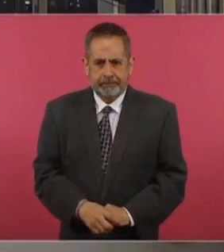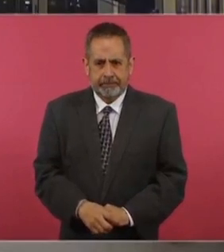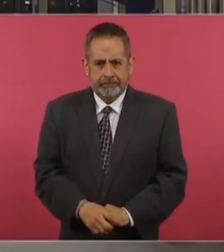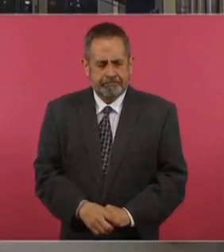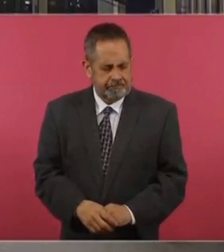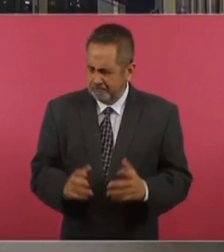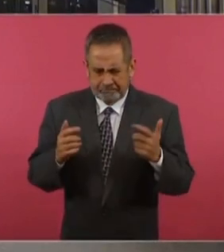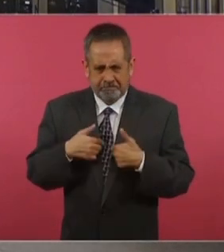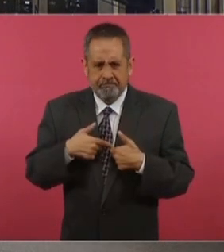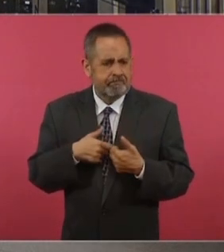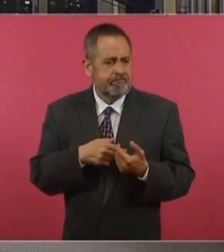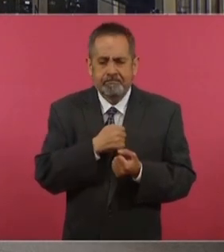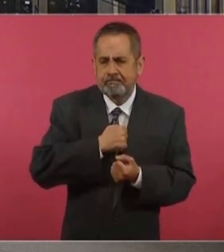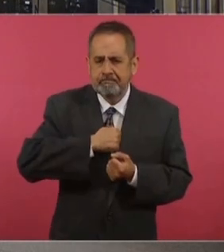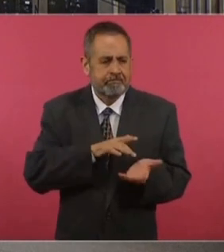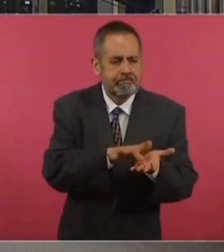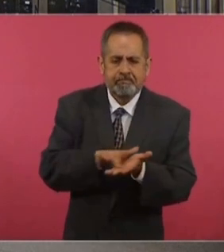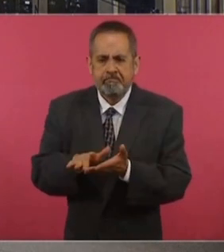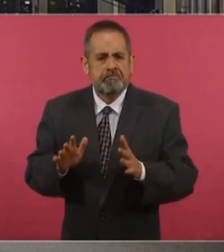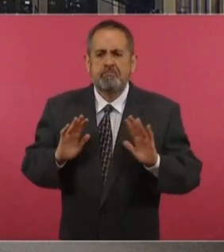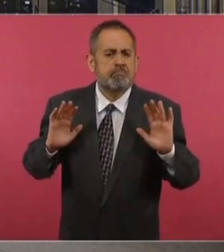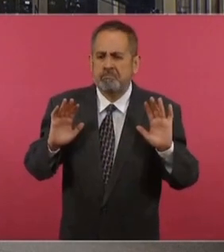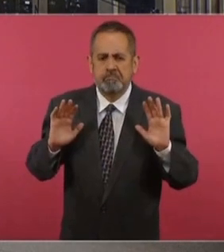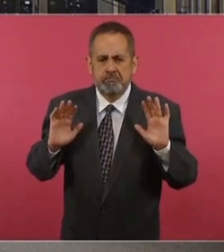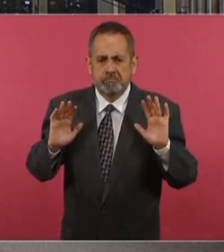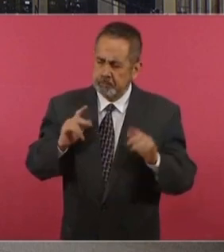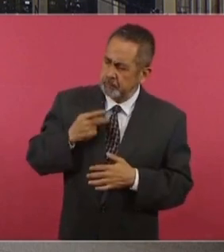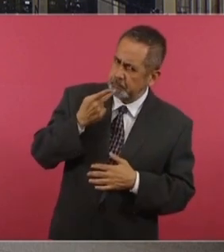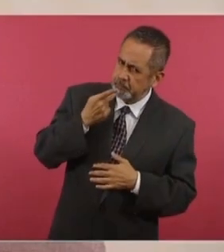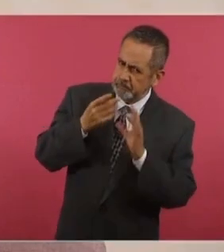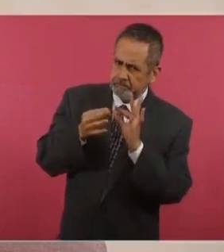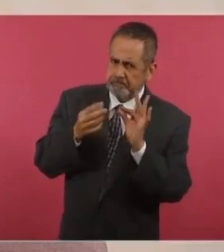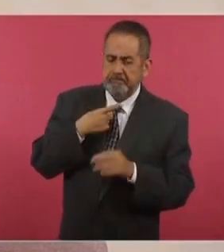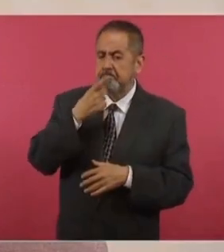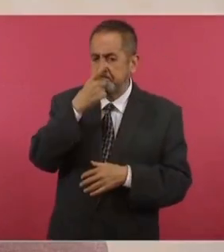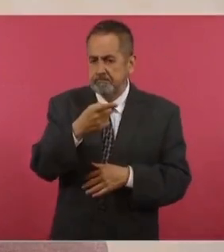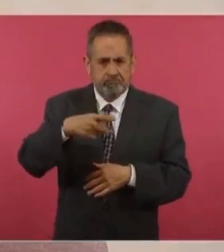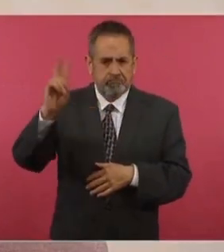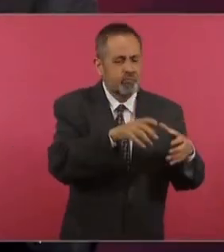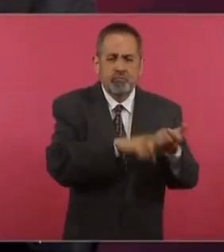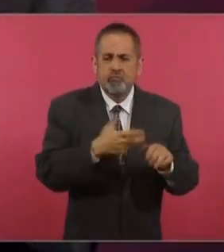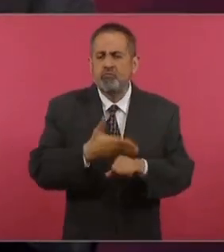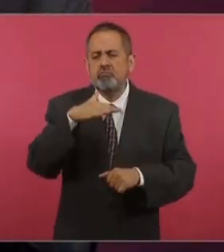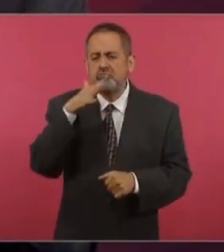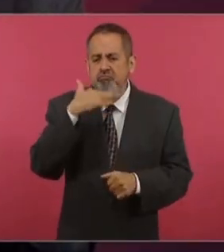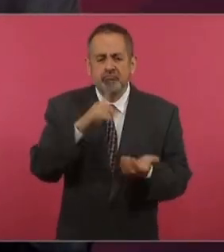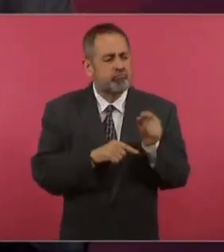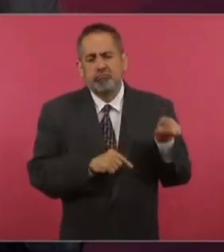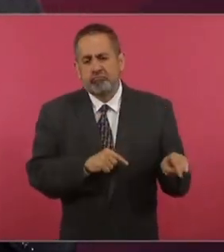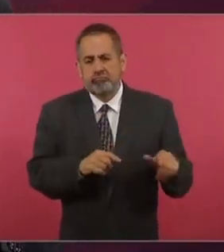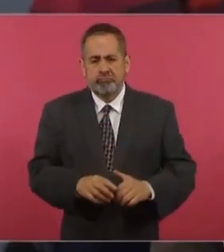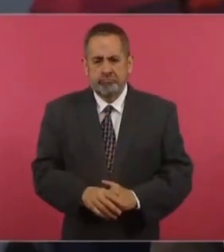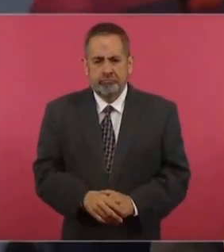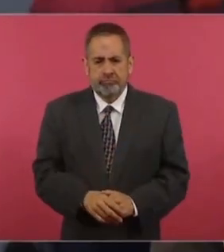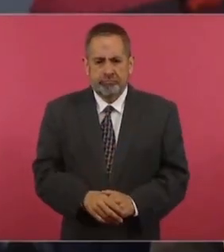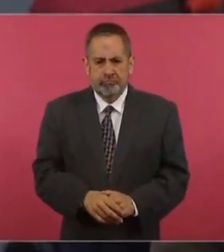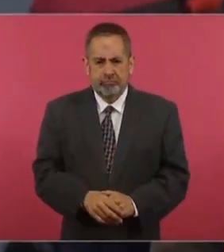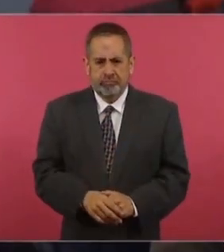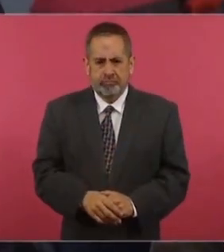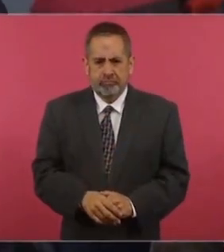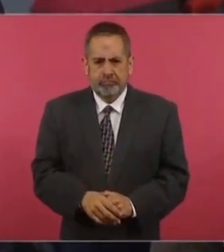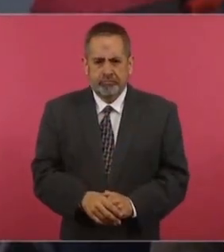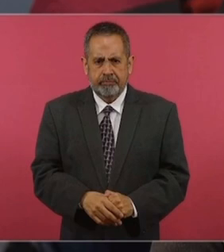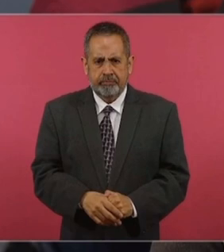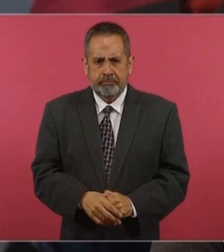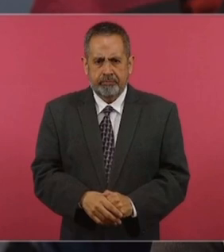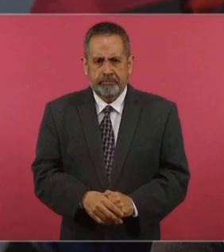No estoy influyendo, estoy hablando nada más de una realidad. Después de que Fox se metió con usted